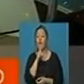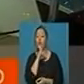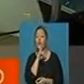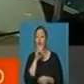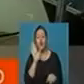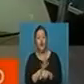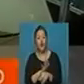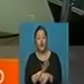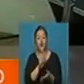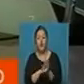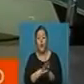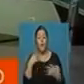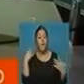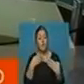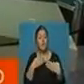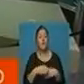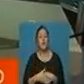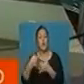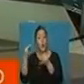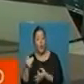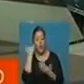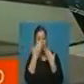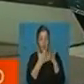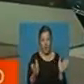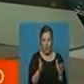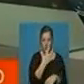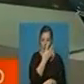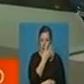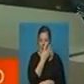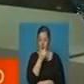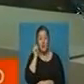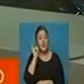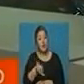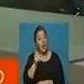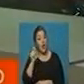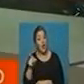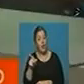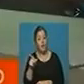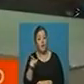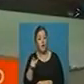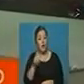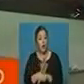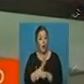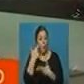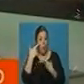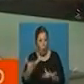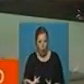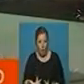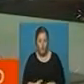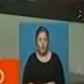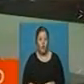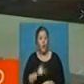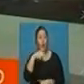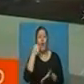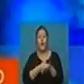el enfrentamiento muchas veces entre seguridad y libertades. Sí, efectivamente, ahí lo tenemos casi caricaturizado. El origen de